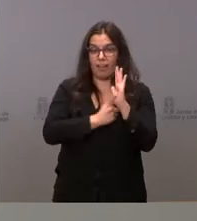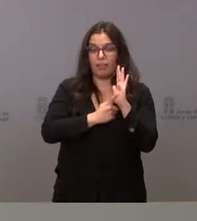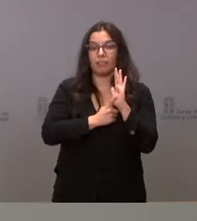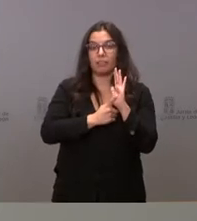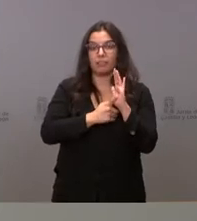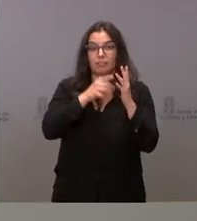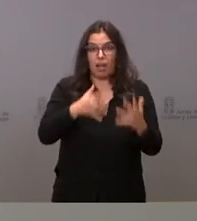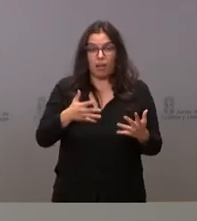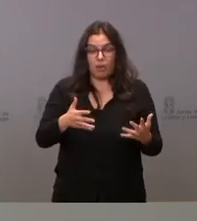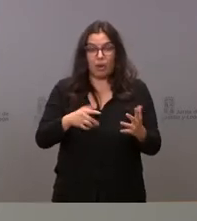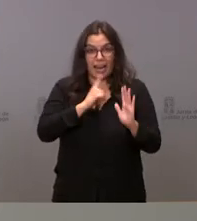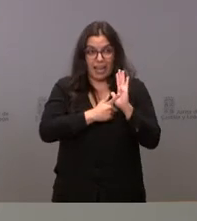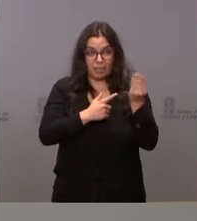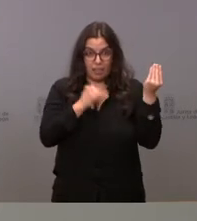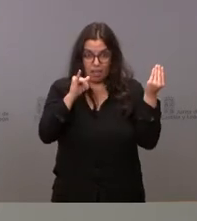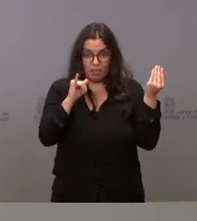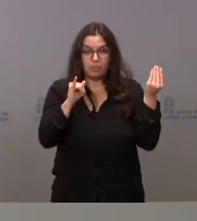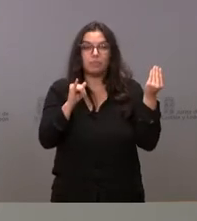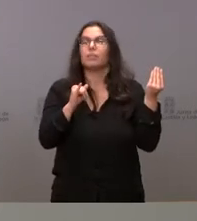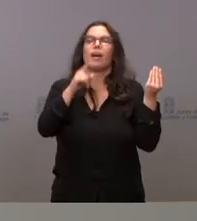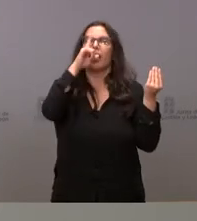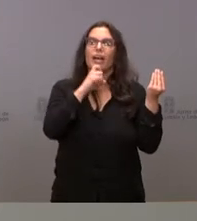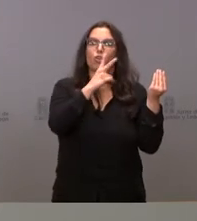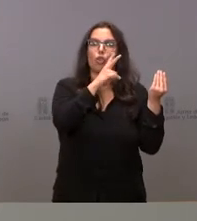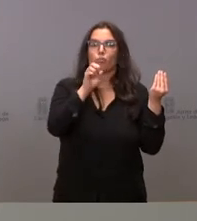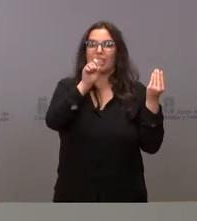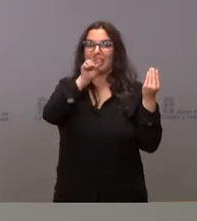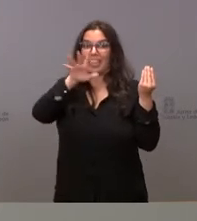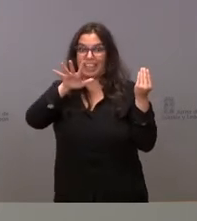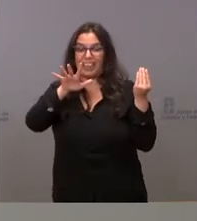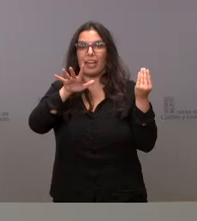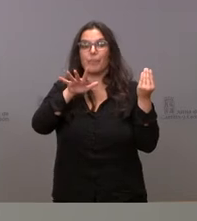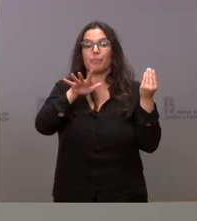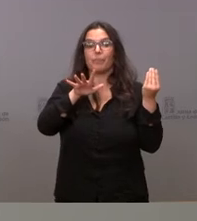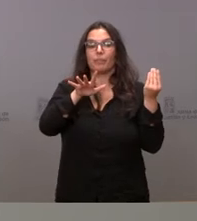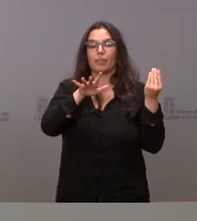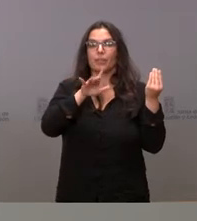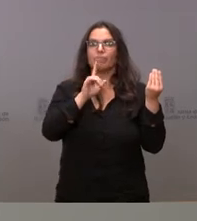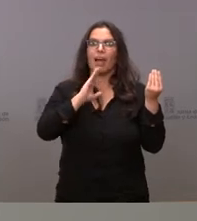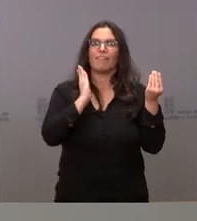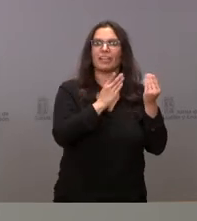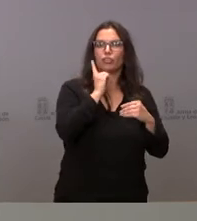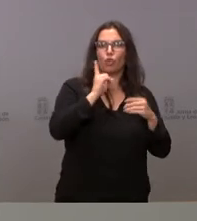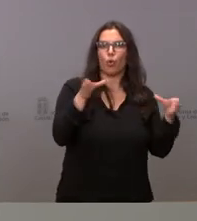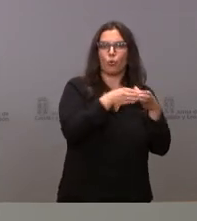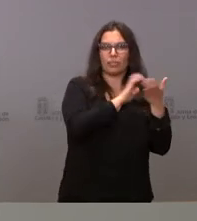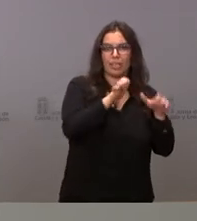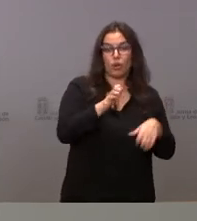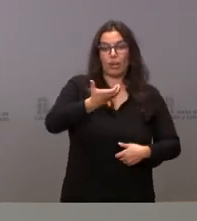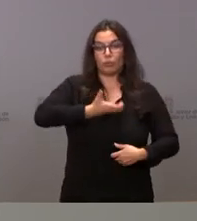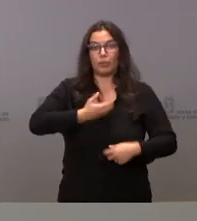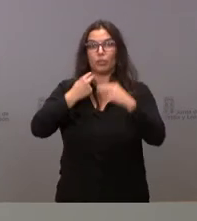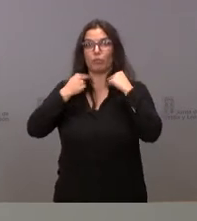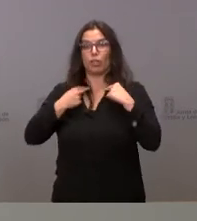La ley actualmente en vigor, que es una ley del año 2015, dejaba fuera a las entidades locales en lo que es la obligatoriedad